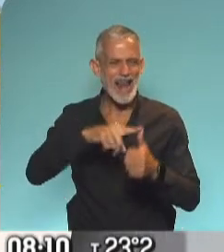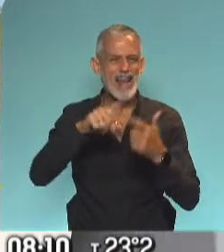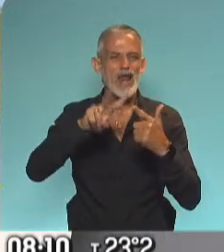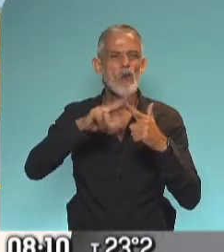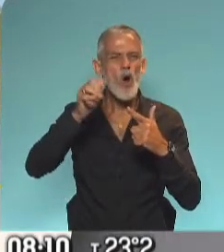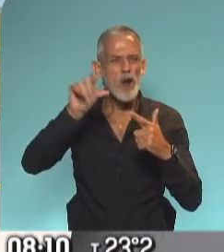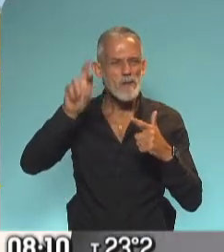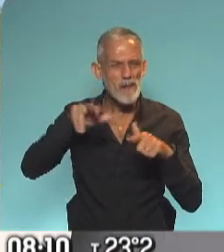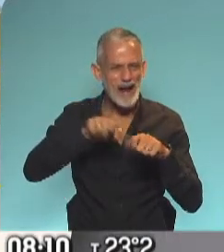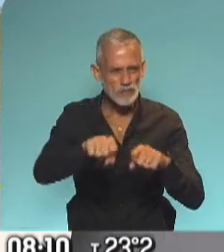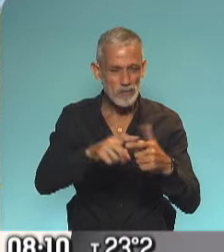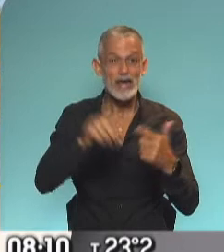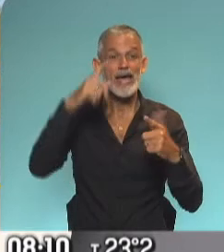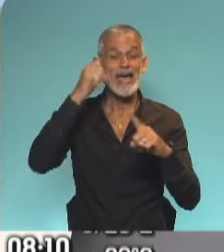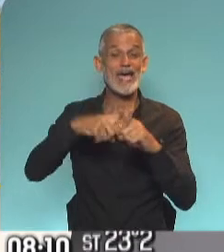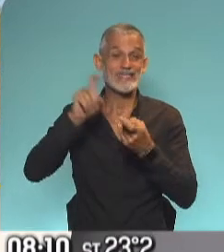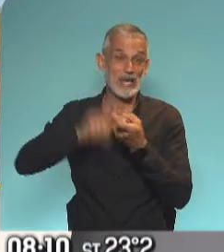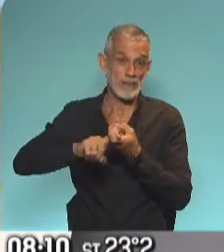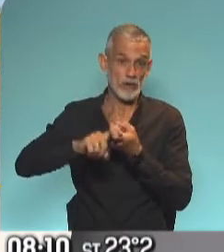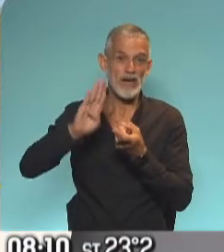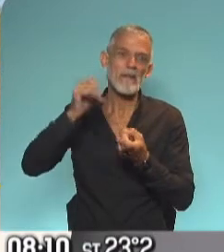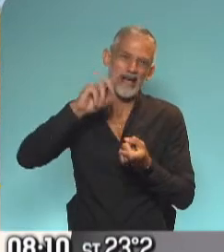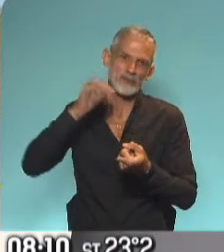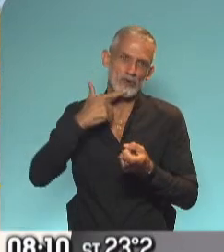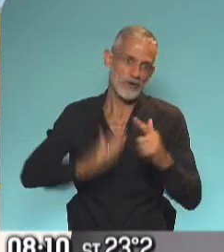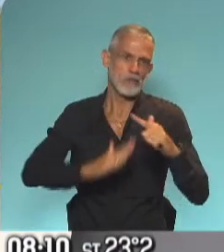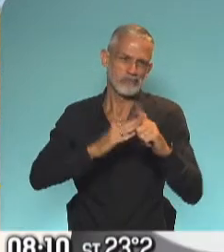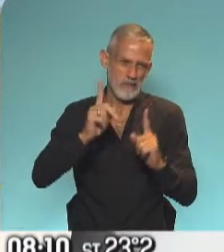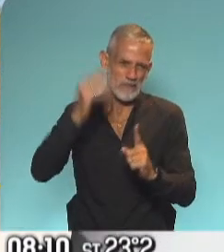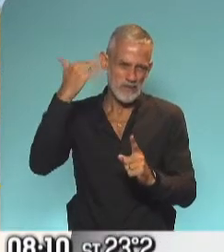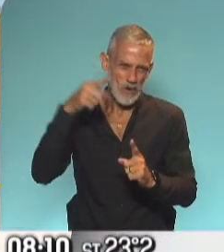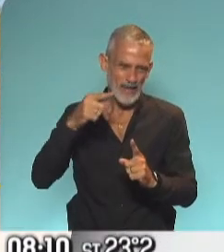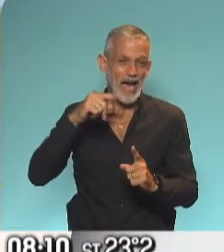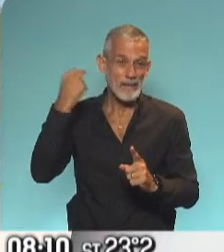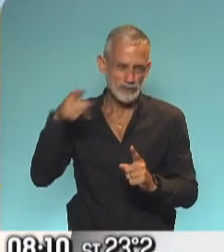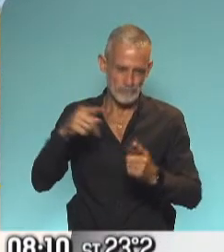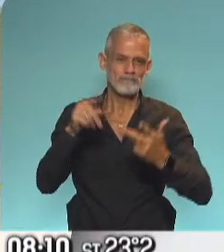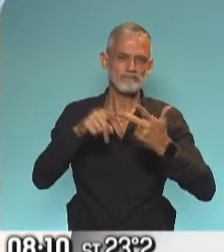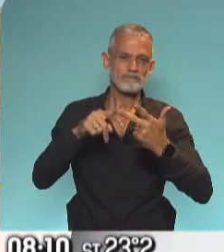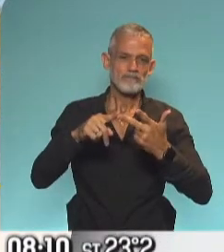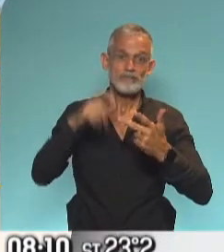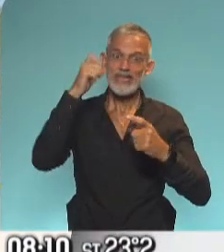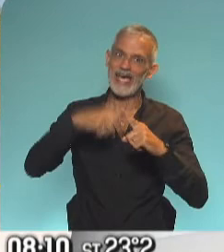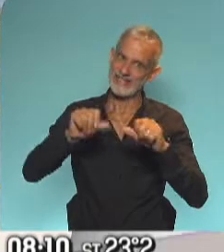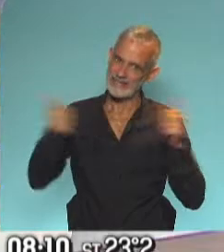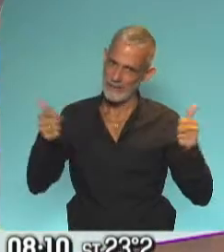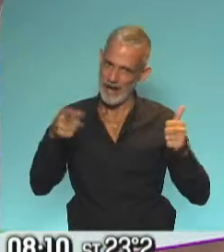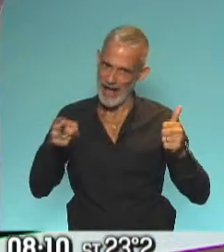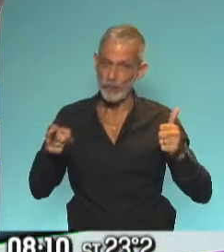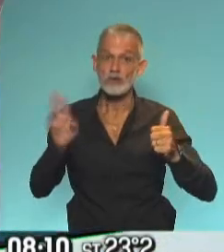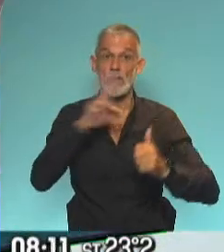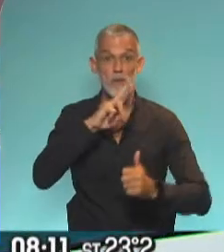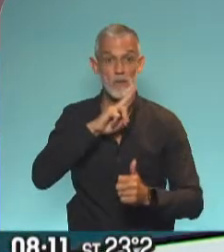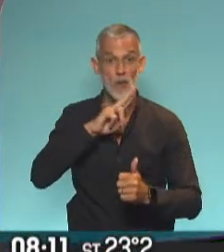Walmart y a la ex mujer de Jeff Bezos, el más millonario del mundo. La ex mujer, porque se separaron, entonces ella